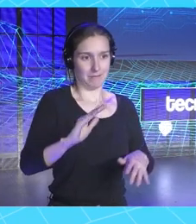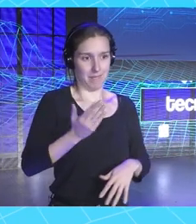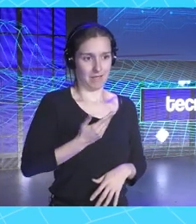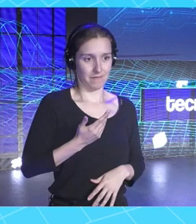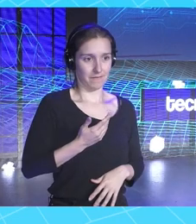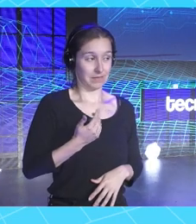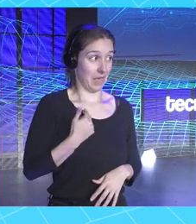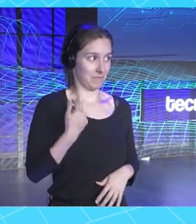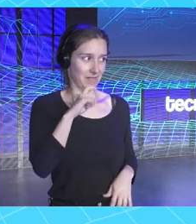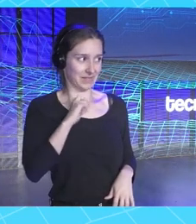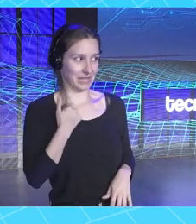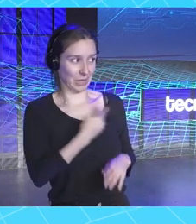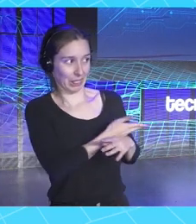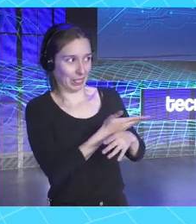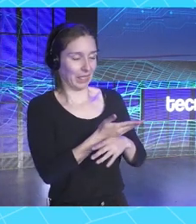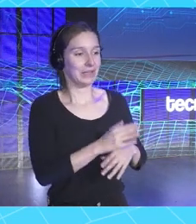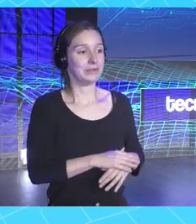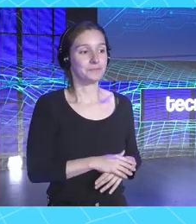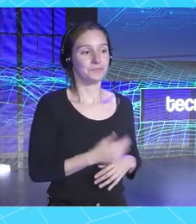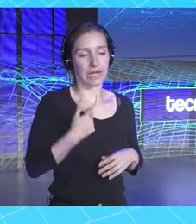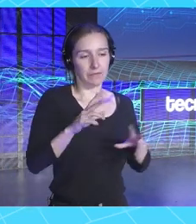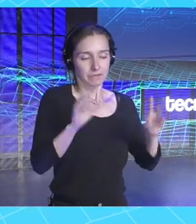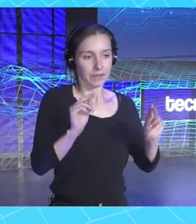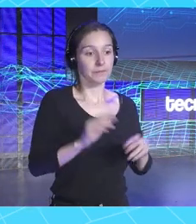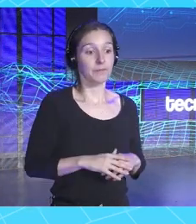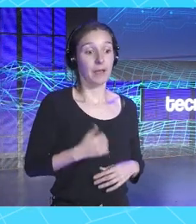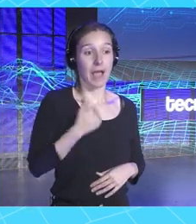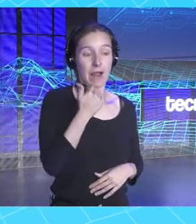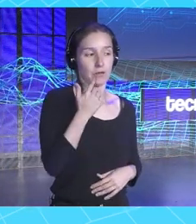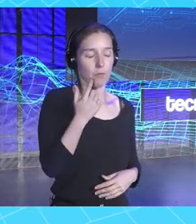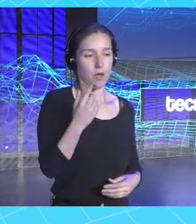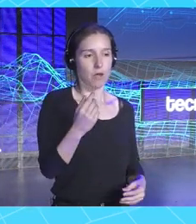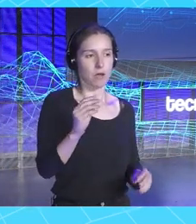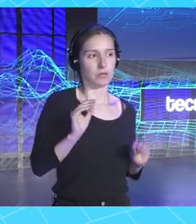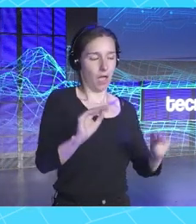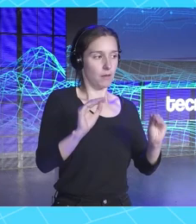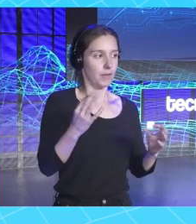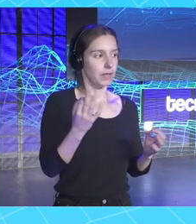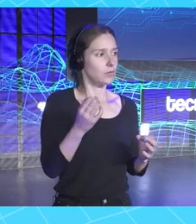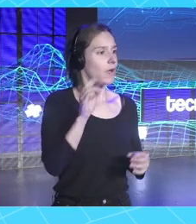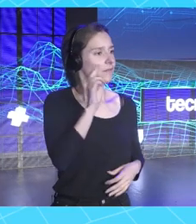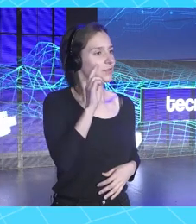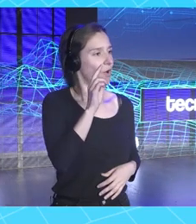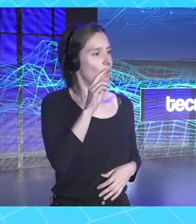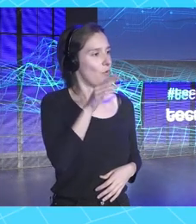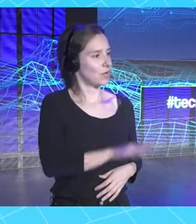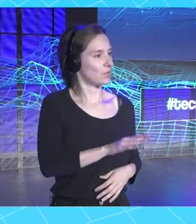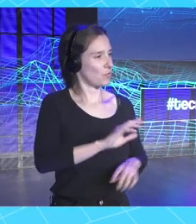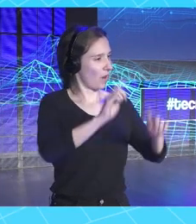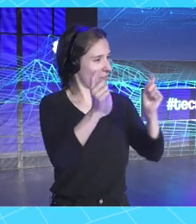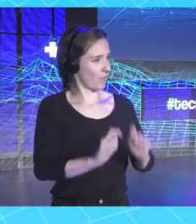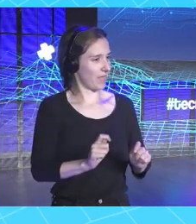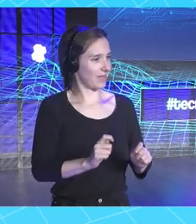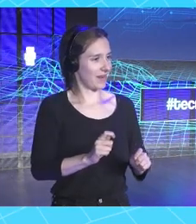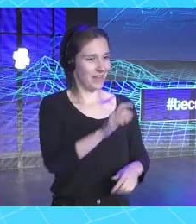enseguida terminó a mí me una cosa que me llama la atención Es que cuando vemos a los niños habéis visto alguna vez algún niño en una boda de estos